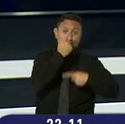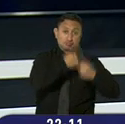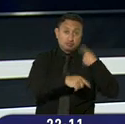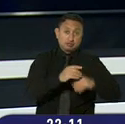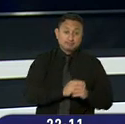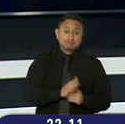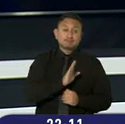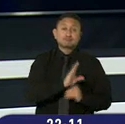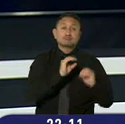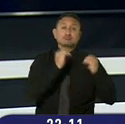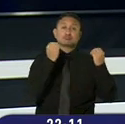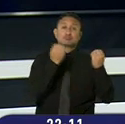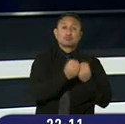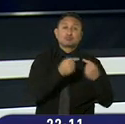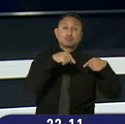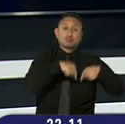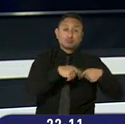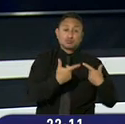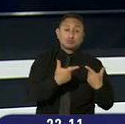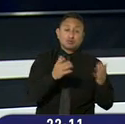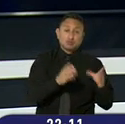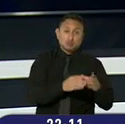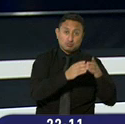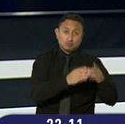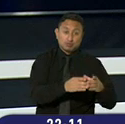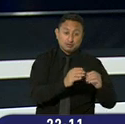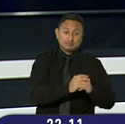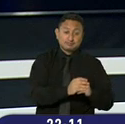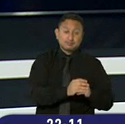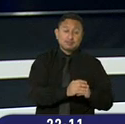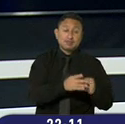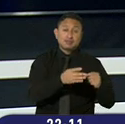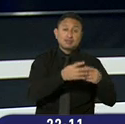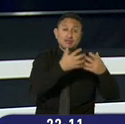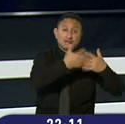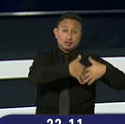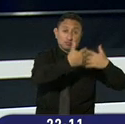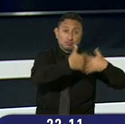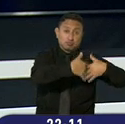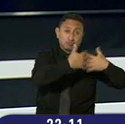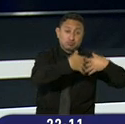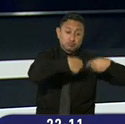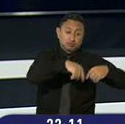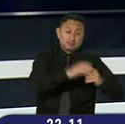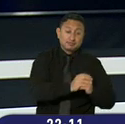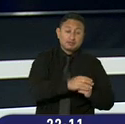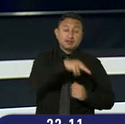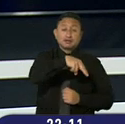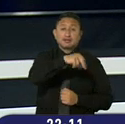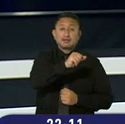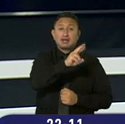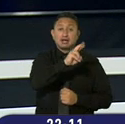organización transportaba la sustancia desde los laboratorios de procesamiento ubicados en Nariño para